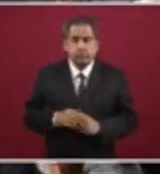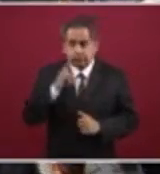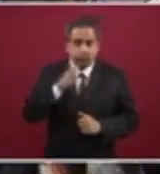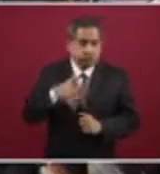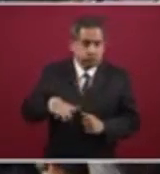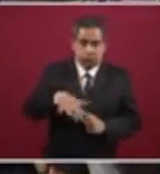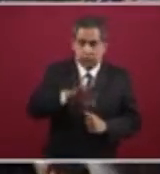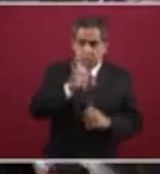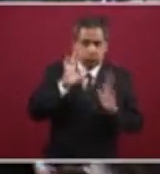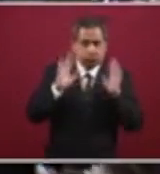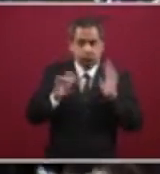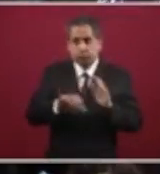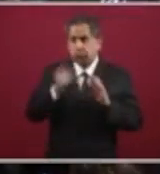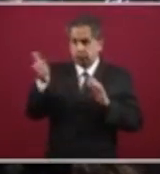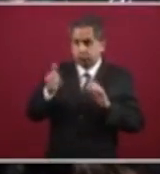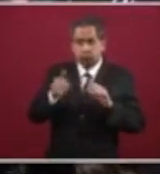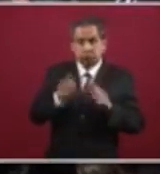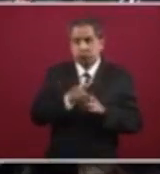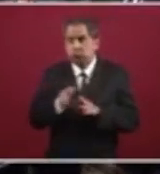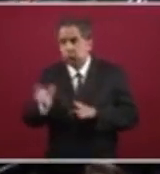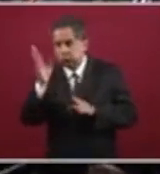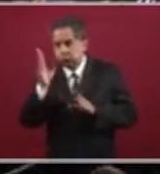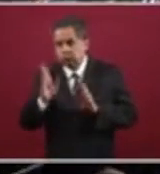busque por otro lado,